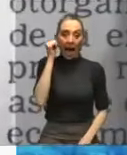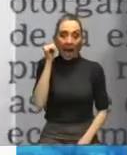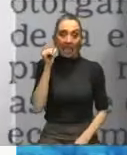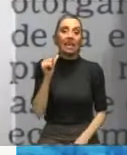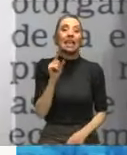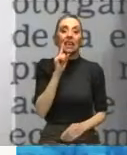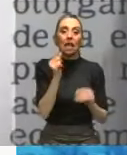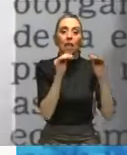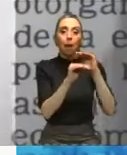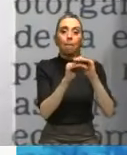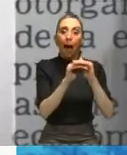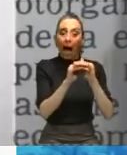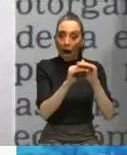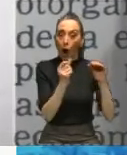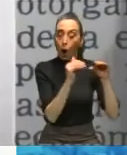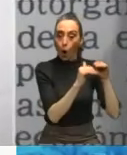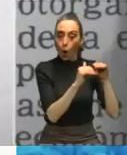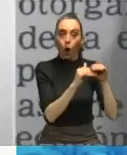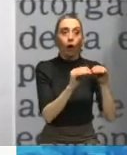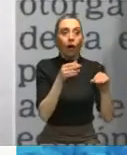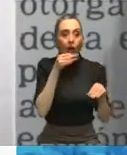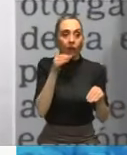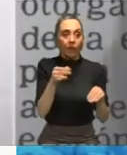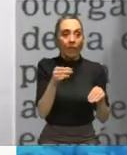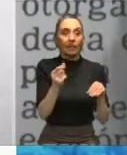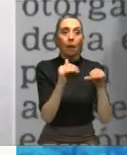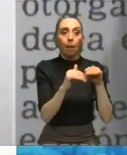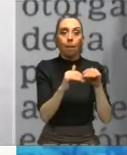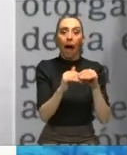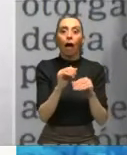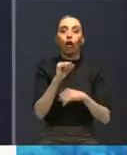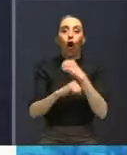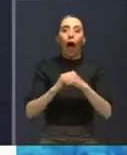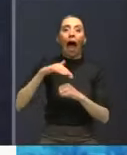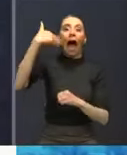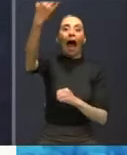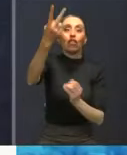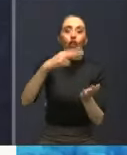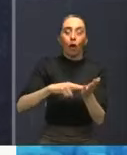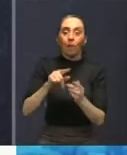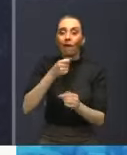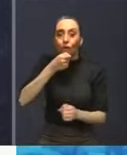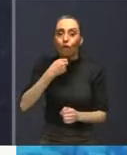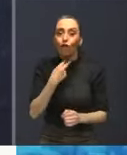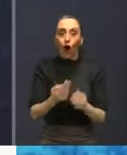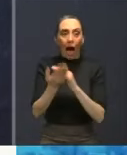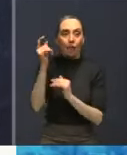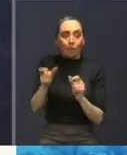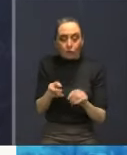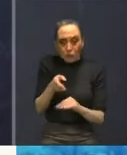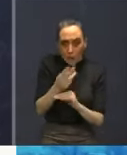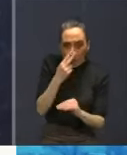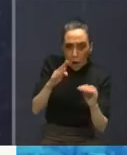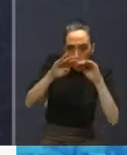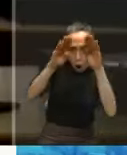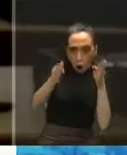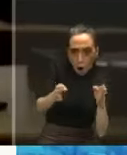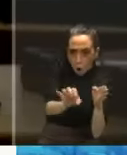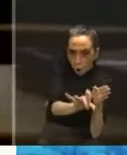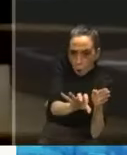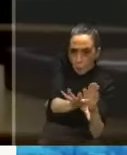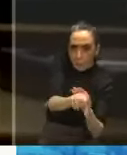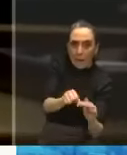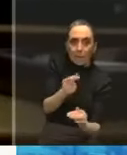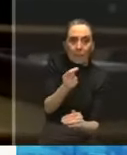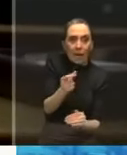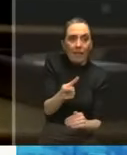un banco comercial que bien podría decirse que es un banco del año 2000. La gente iba a mirarlo, y ya cuando había mucha